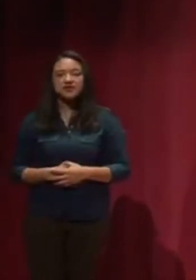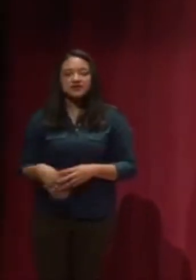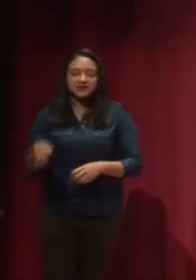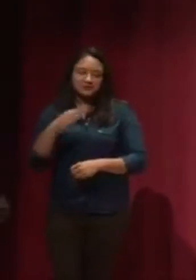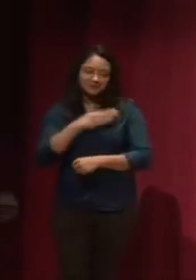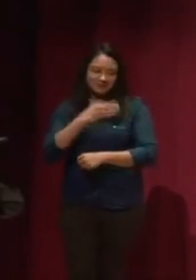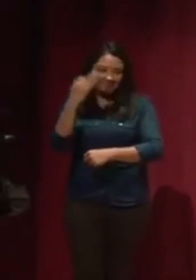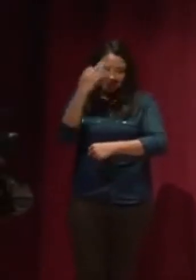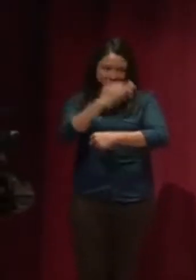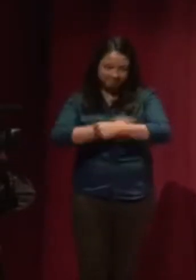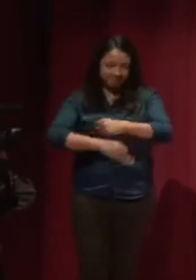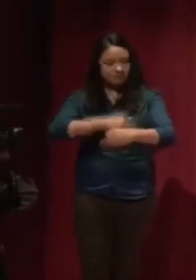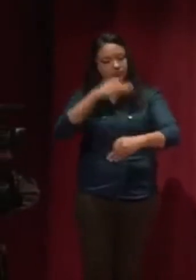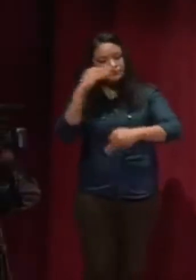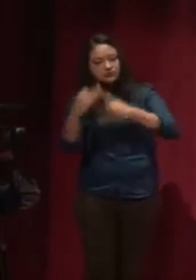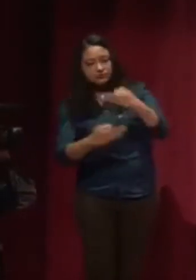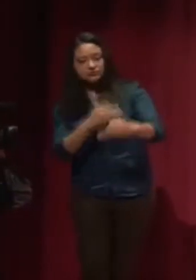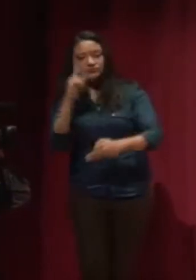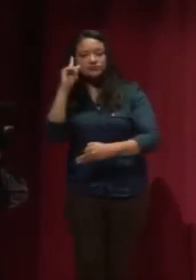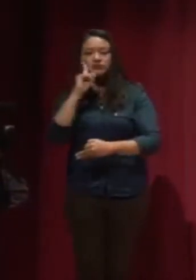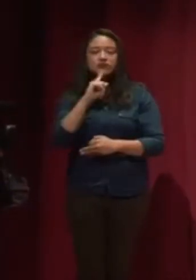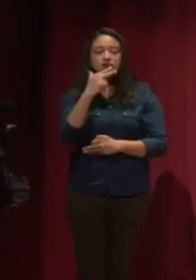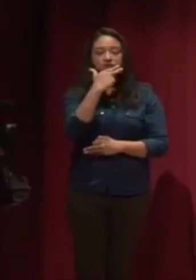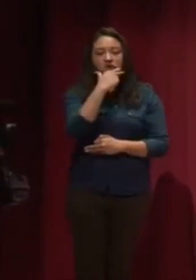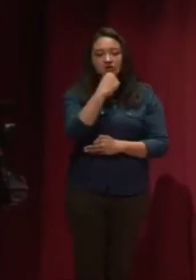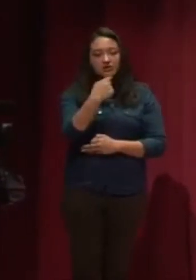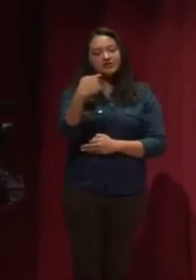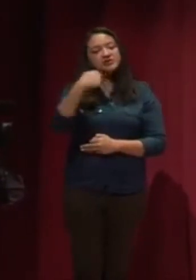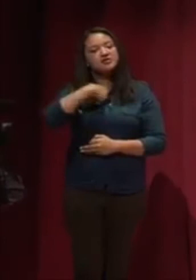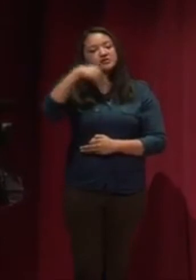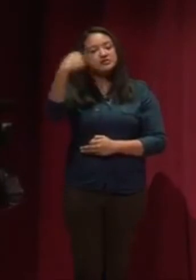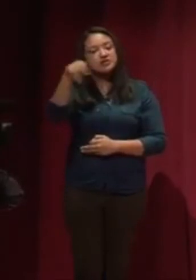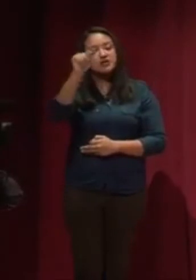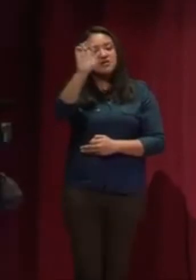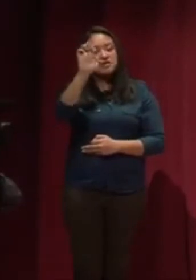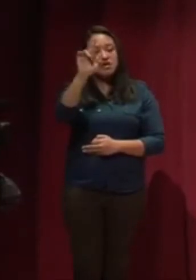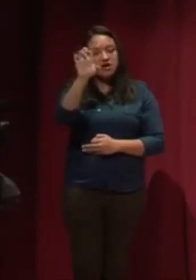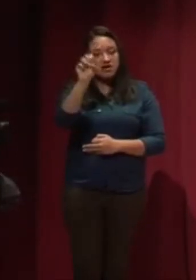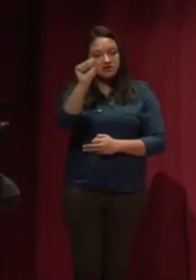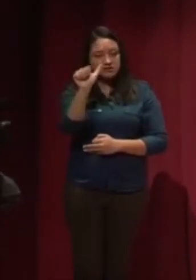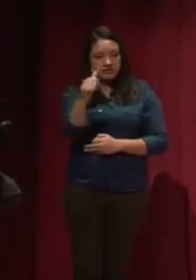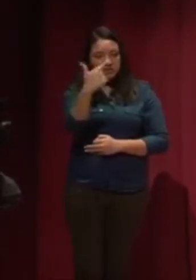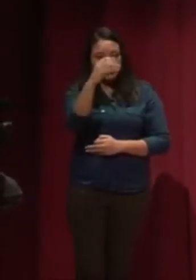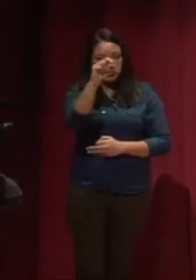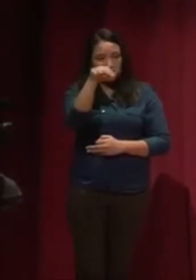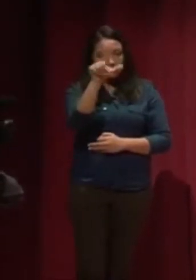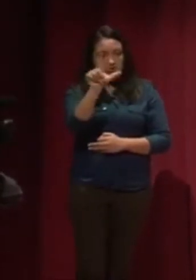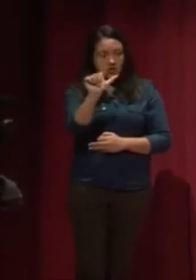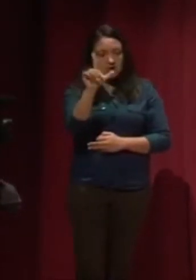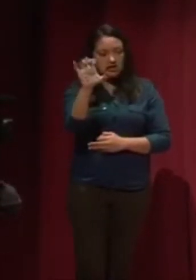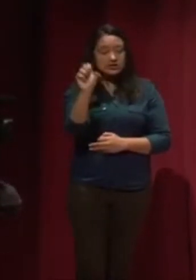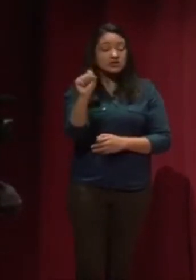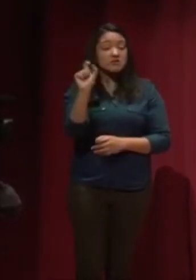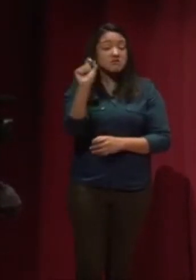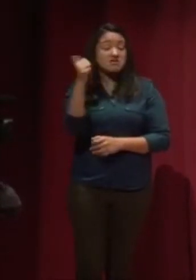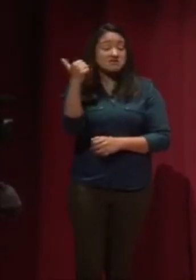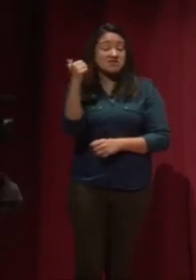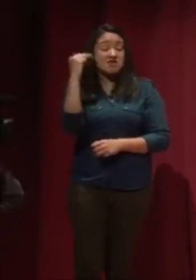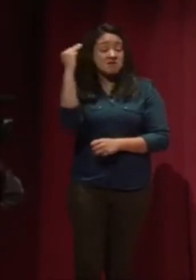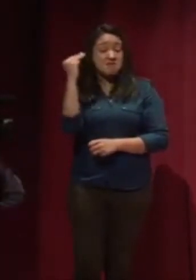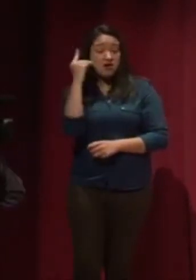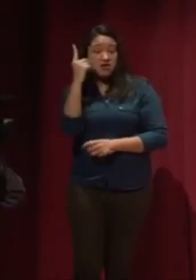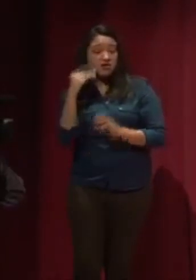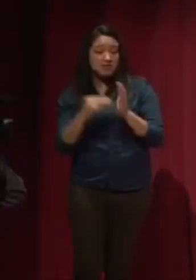Muy buenas tardes a todos y a todas. Soy Teresa González Cornelio. El 26 de marzo del